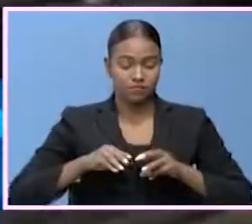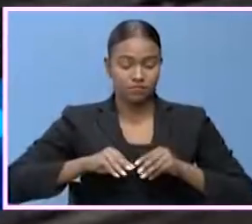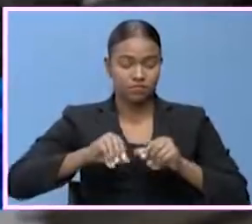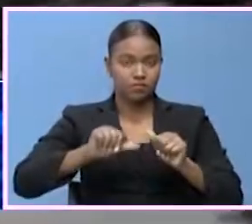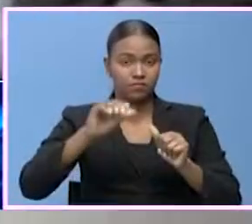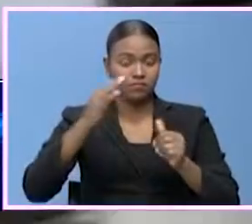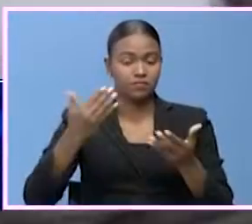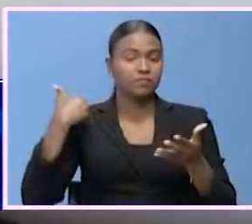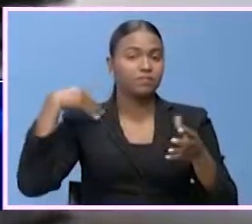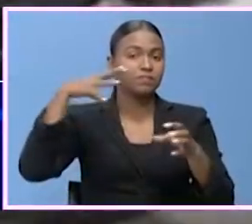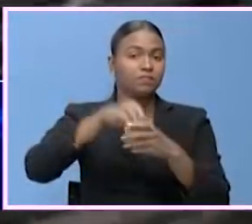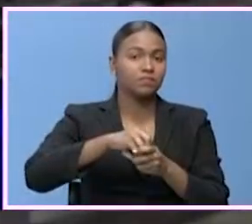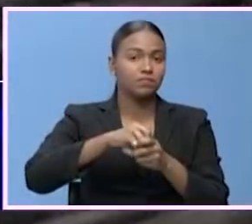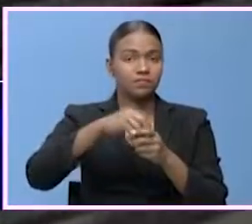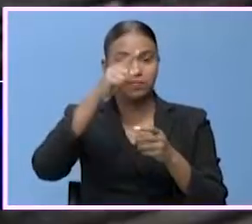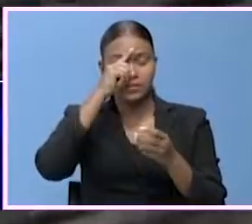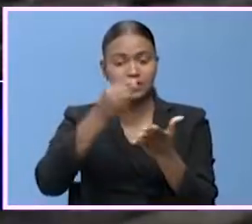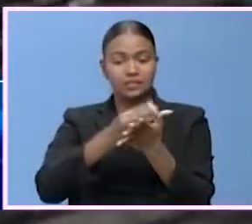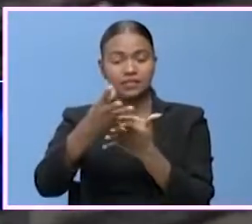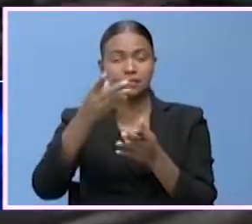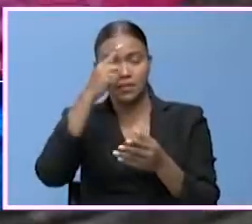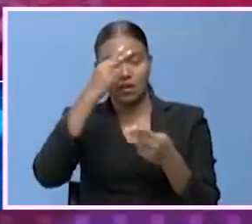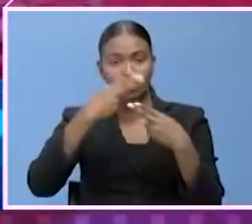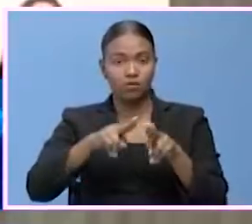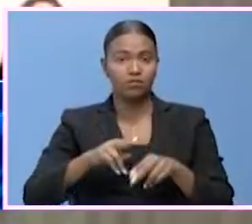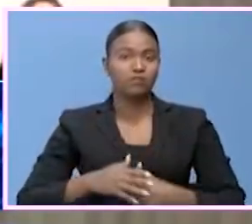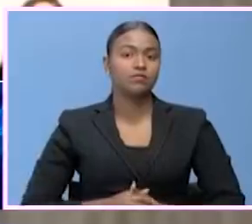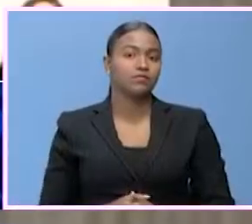Agricultura interviene en los precios del huevo.